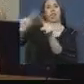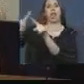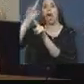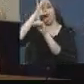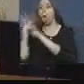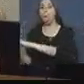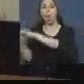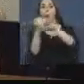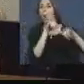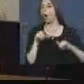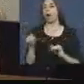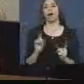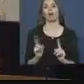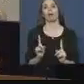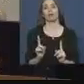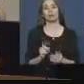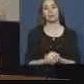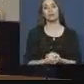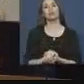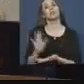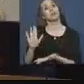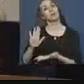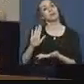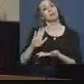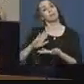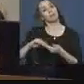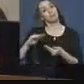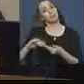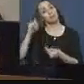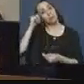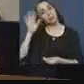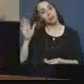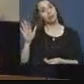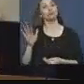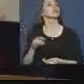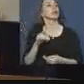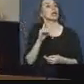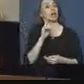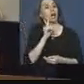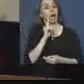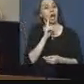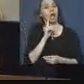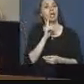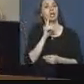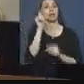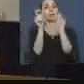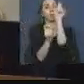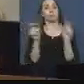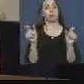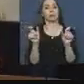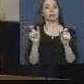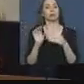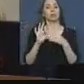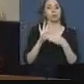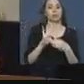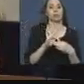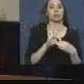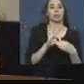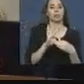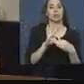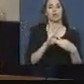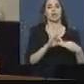En segundo lugar, bueno, además con vínculos y con relaciones en todos los movimientos que se han